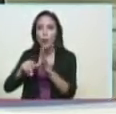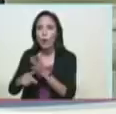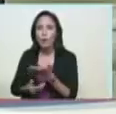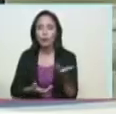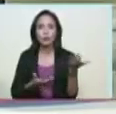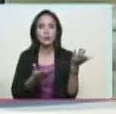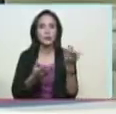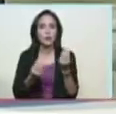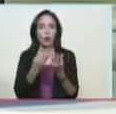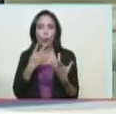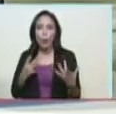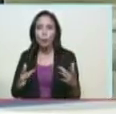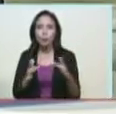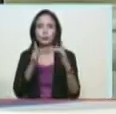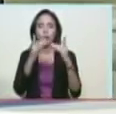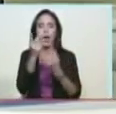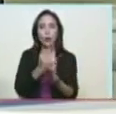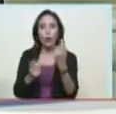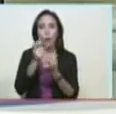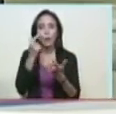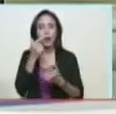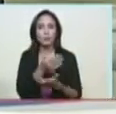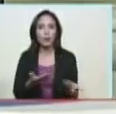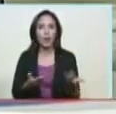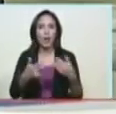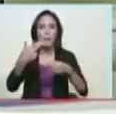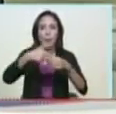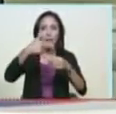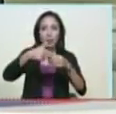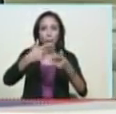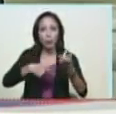directamente a una economía importadora